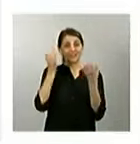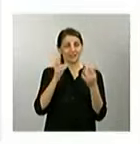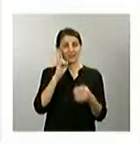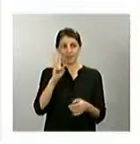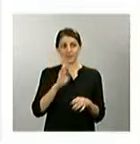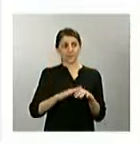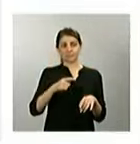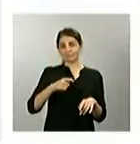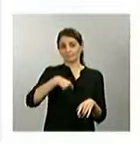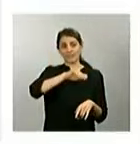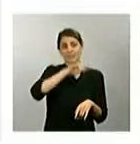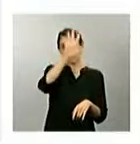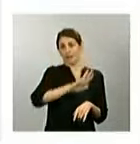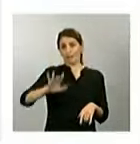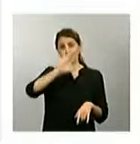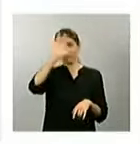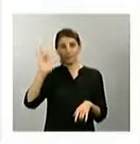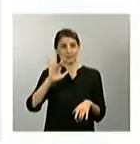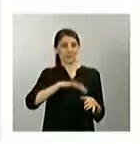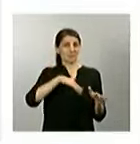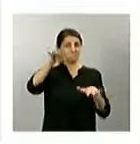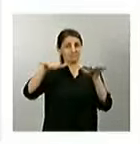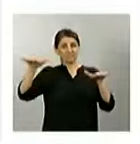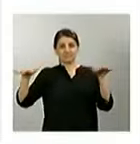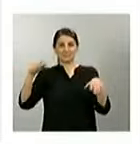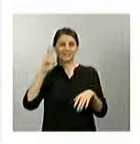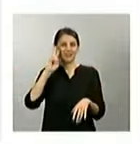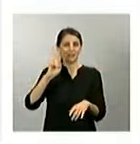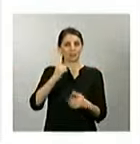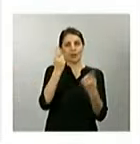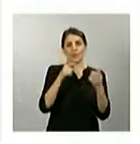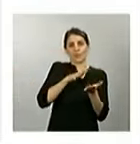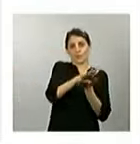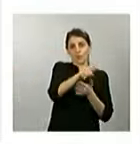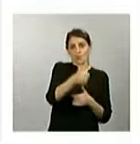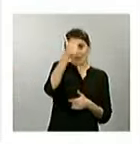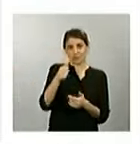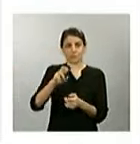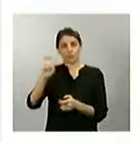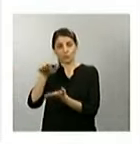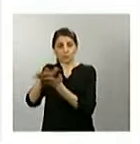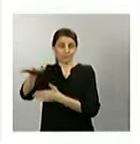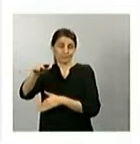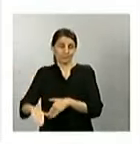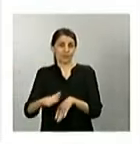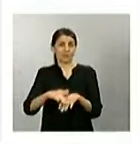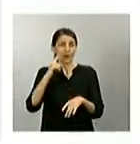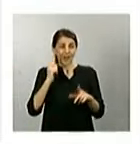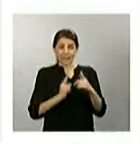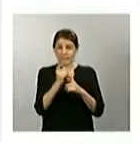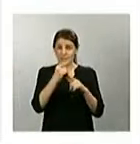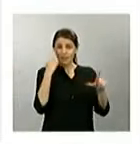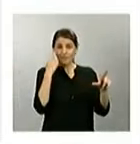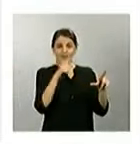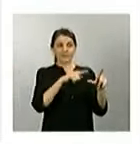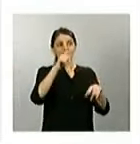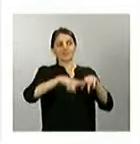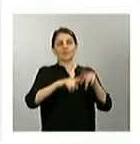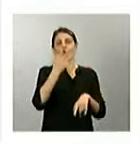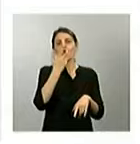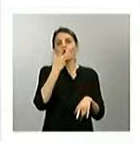españolas con distintos niveles de intensidad en ese mapa lo que está es una gradación en función de caída pero en la